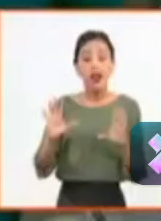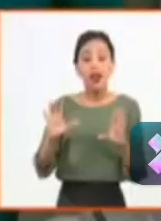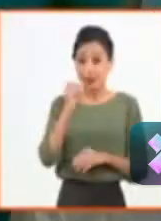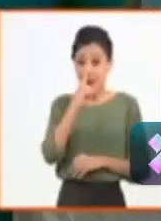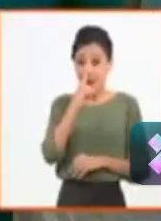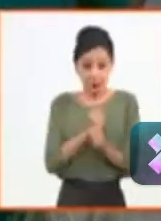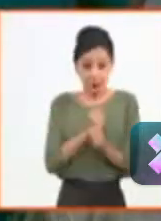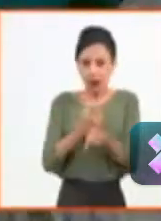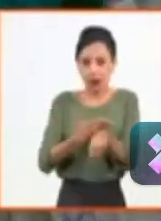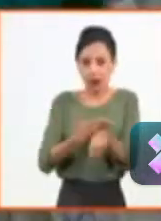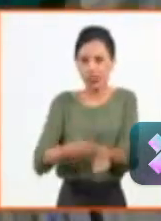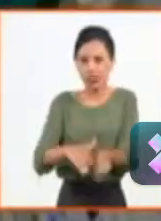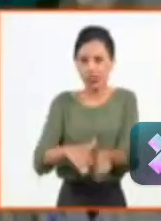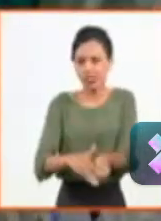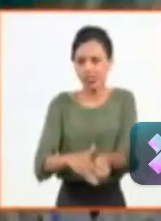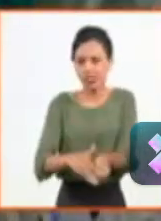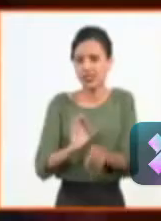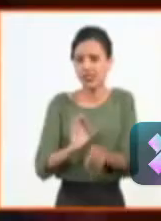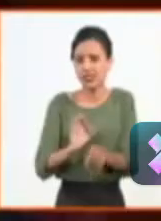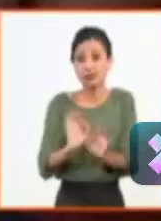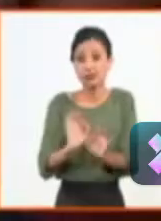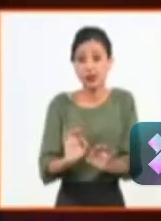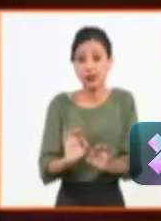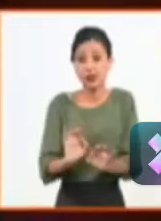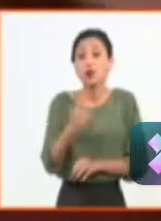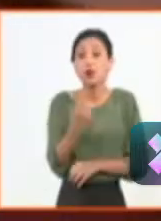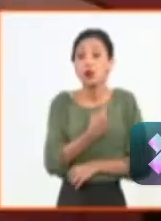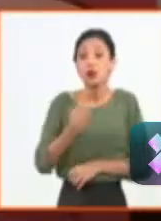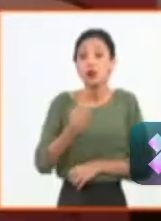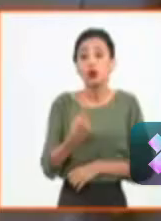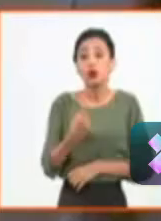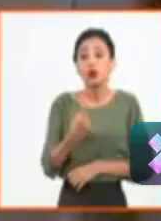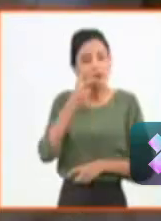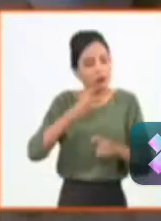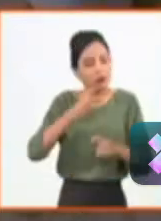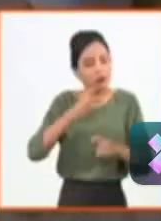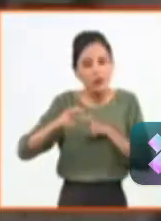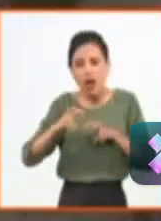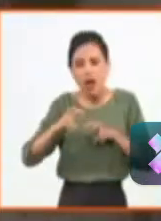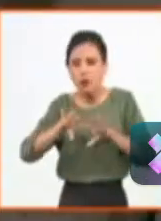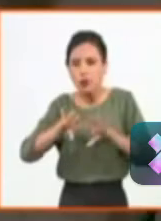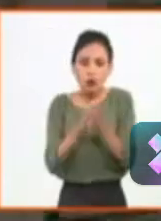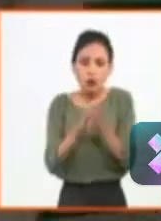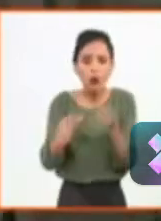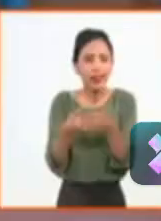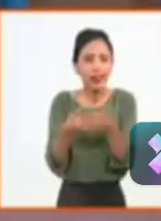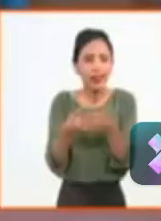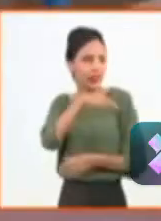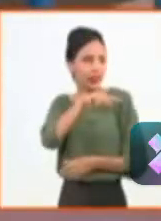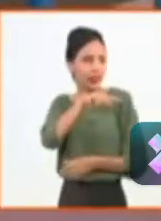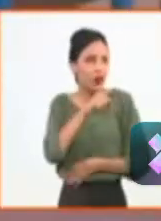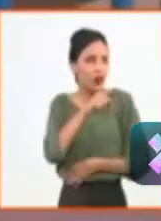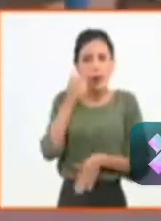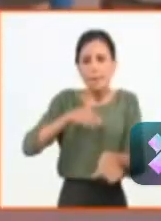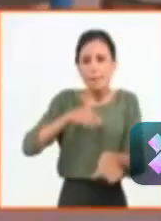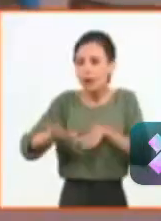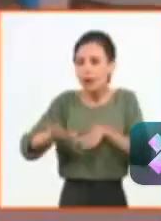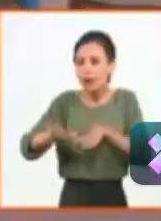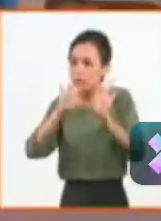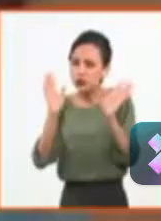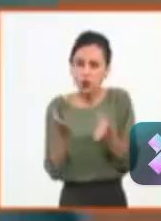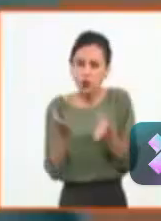centro de este propio hospital, de manera tal de poder ver las incidencias de los días anteriores, ir resolviendo algunas cuestiones de logística que podamos tener para el